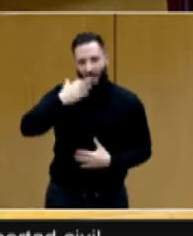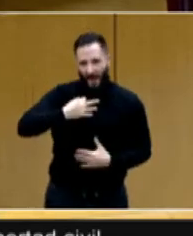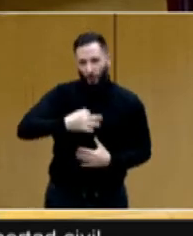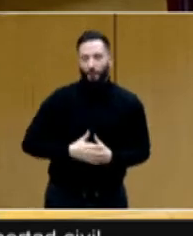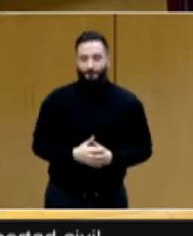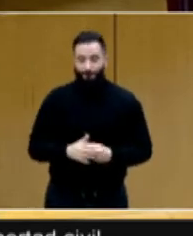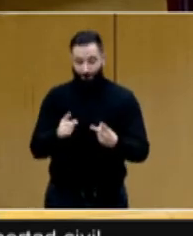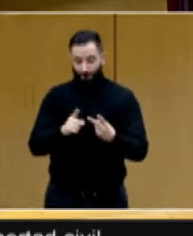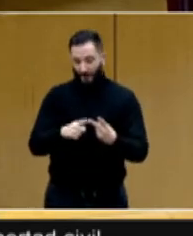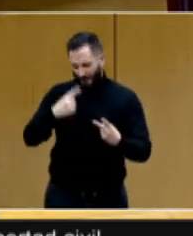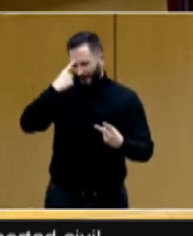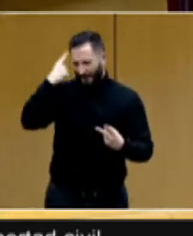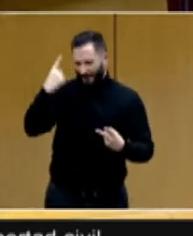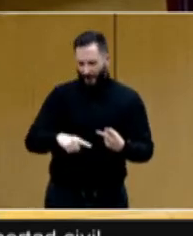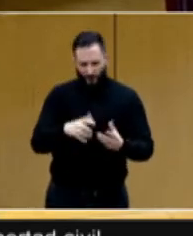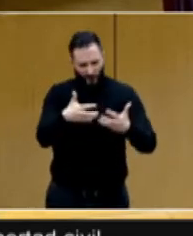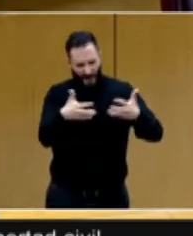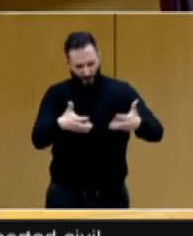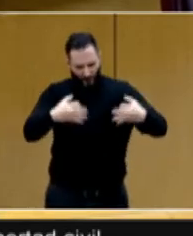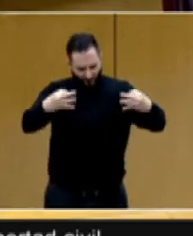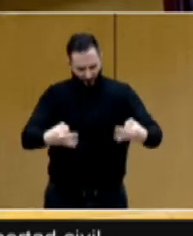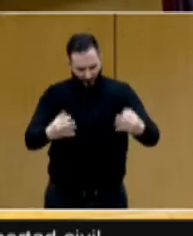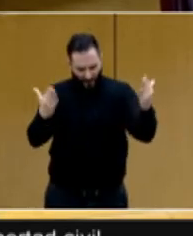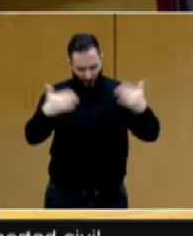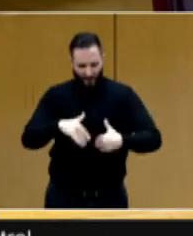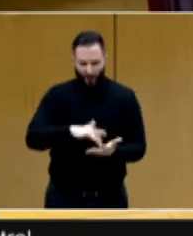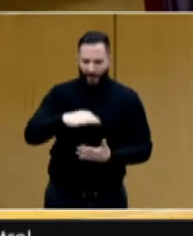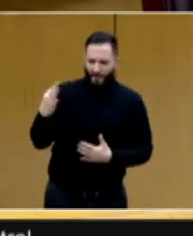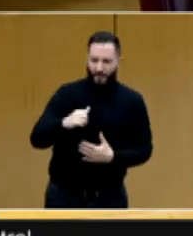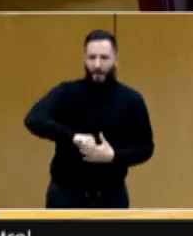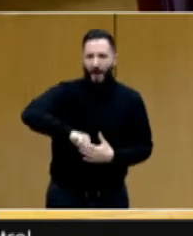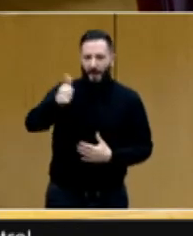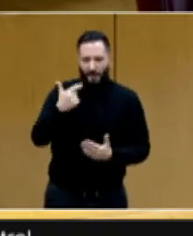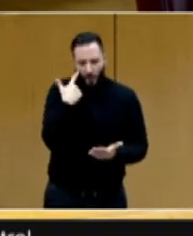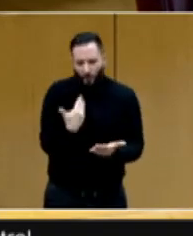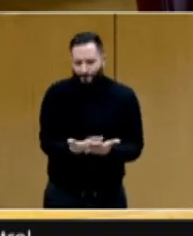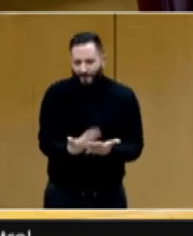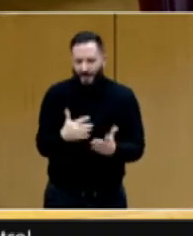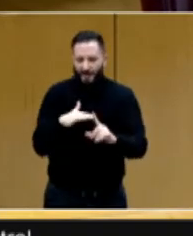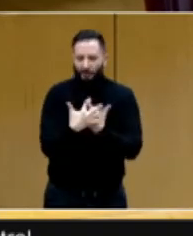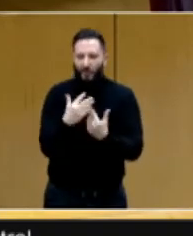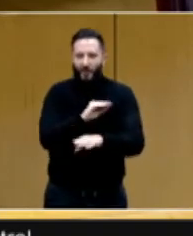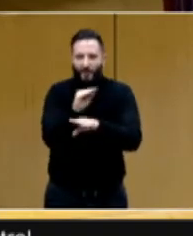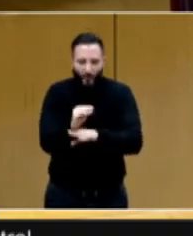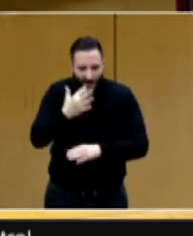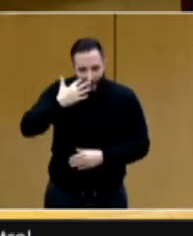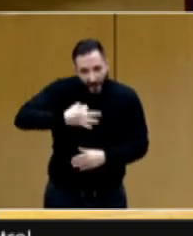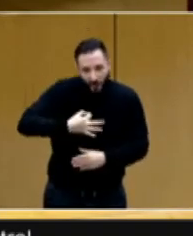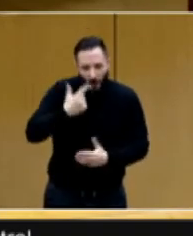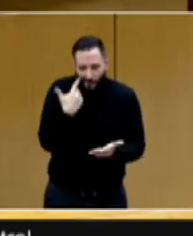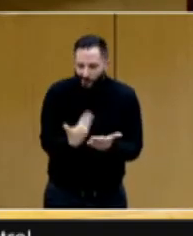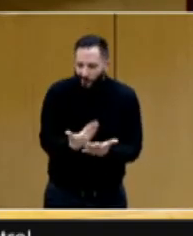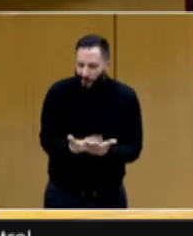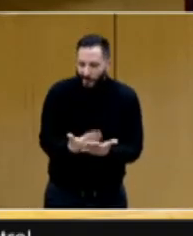investidura formal y que debe probarse y por eso hemos querido facilitar la acreditación de esa situación de hecho Entonces siempre que no haya un conflicto